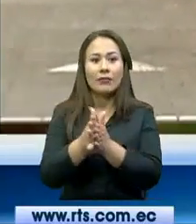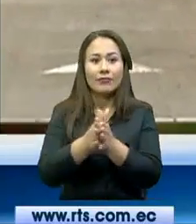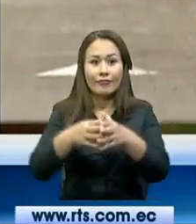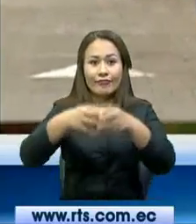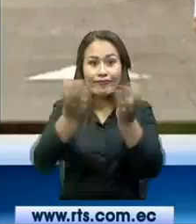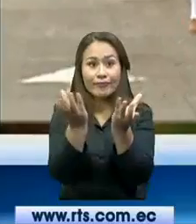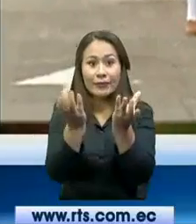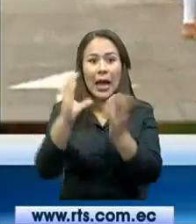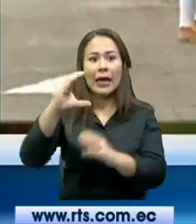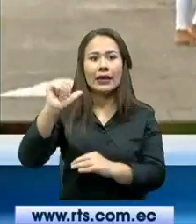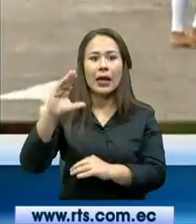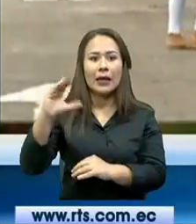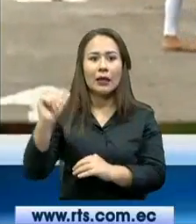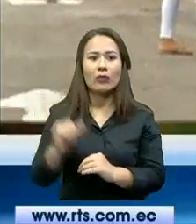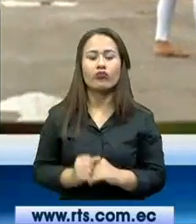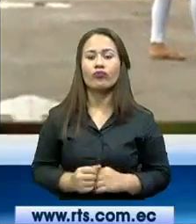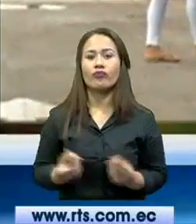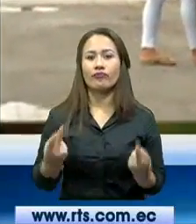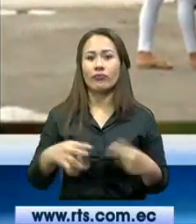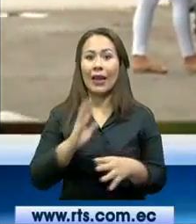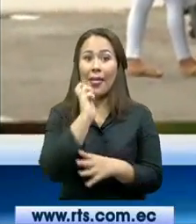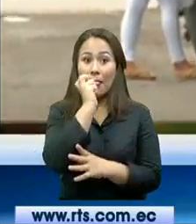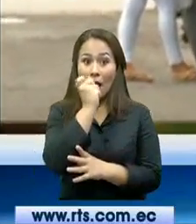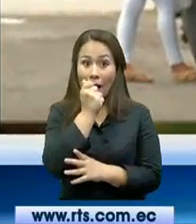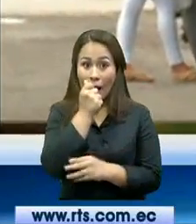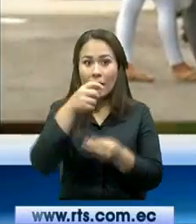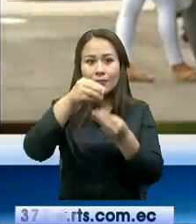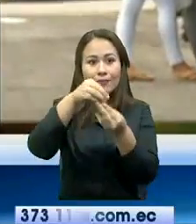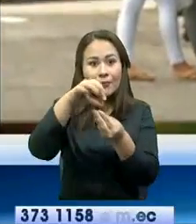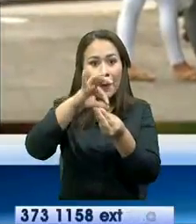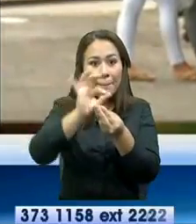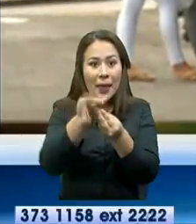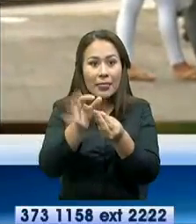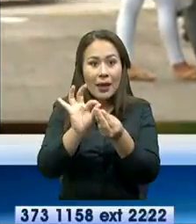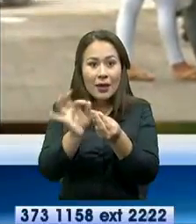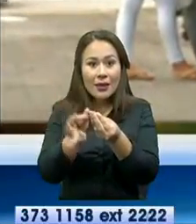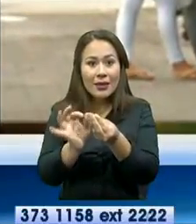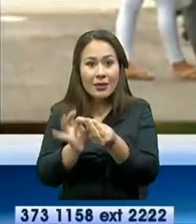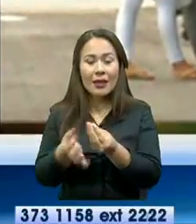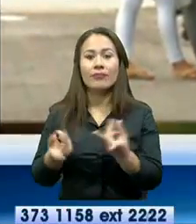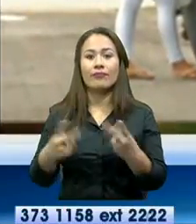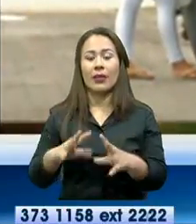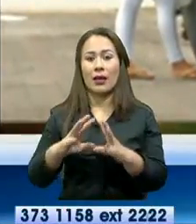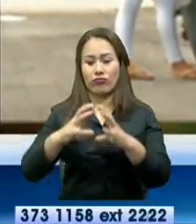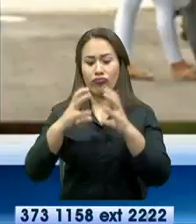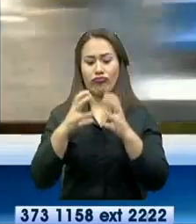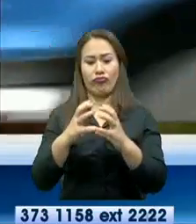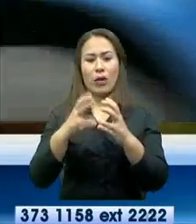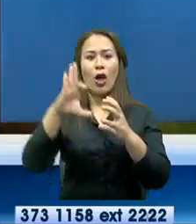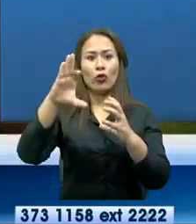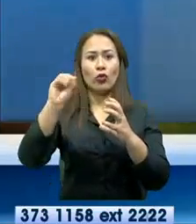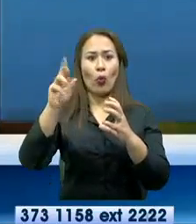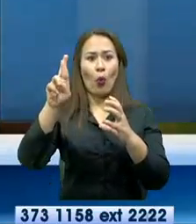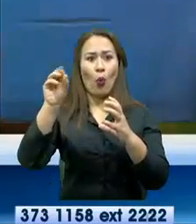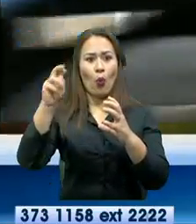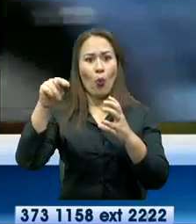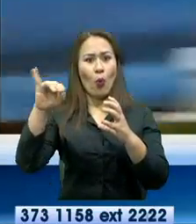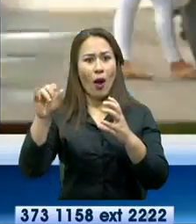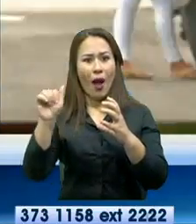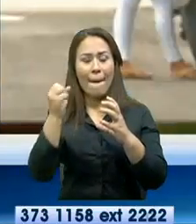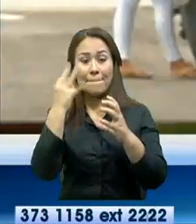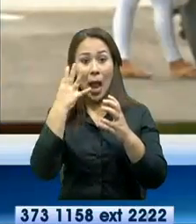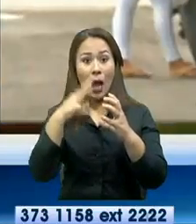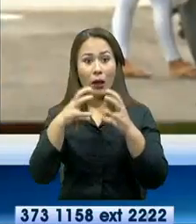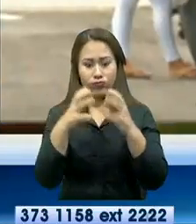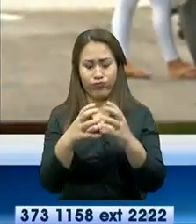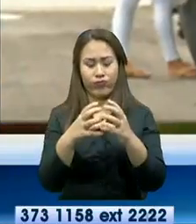la naranja, la mandarina, la toronja blanca y la